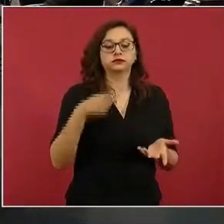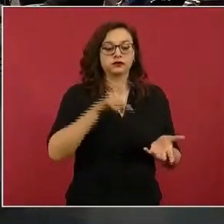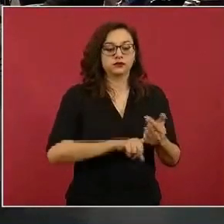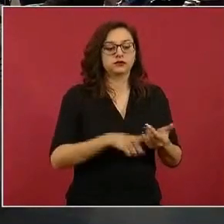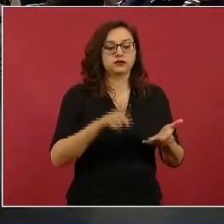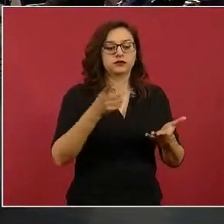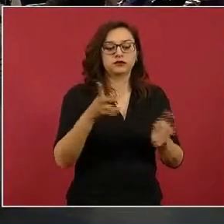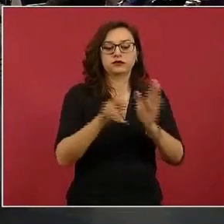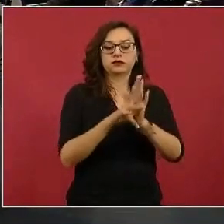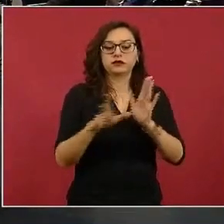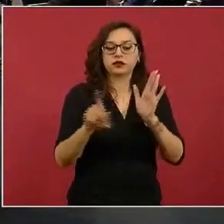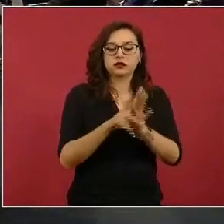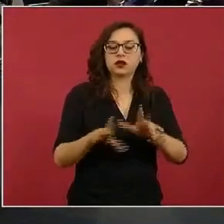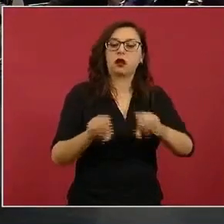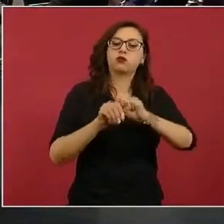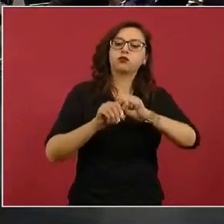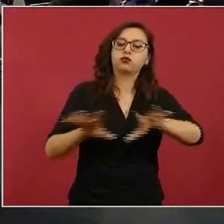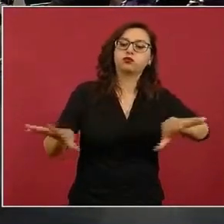manipuló muchísimo,